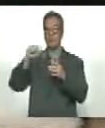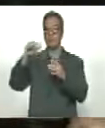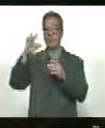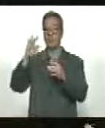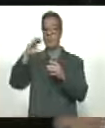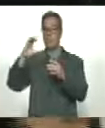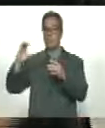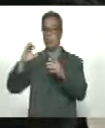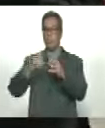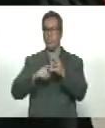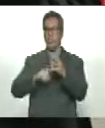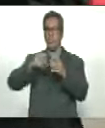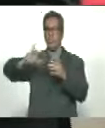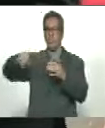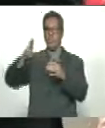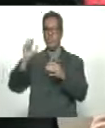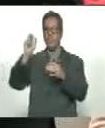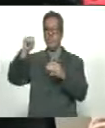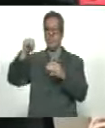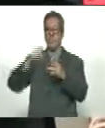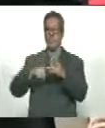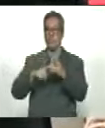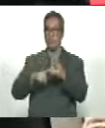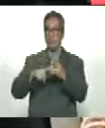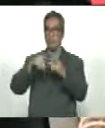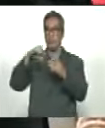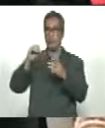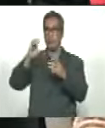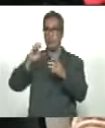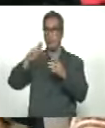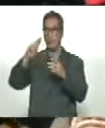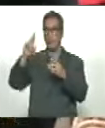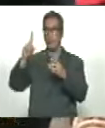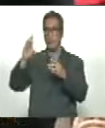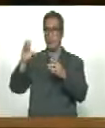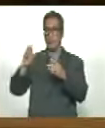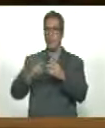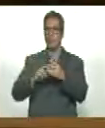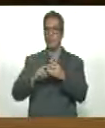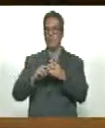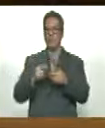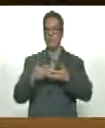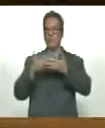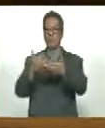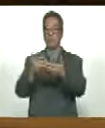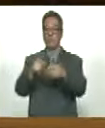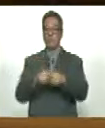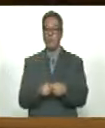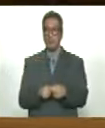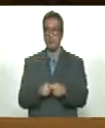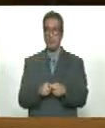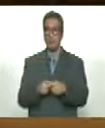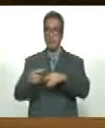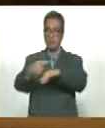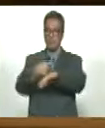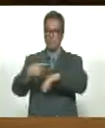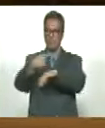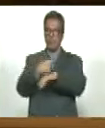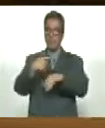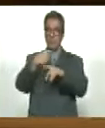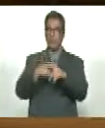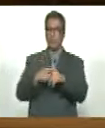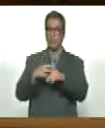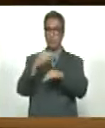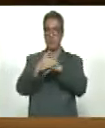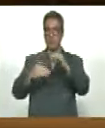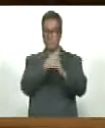Alfonso Campos, Juan Carlos Alvarado y Óscar Ronderos, para que se sirvan buscar a